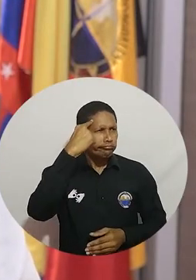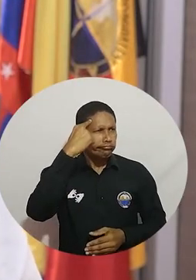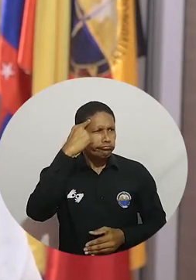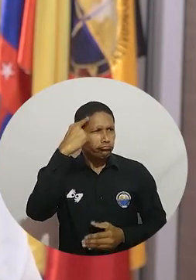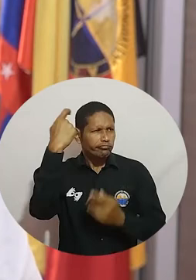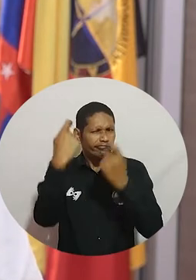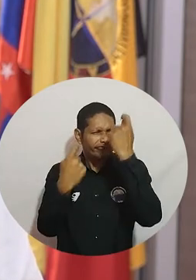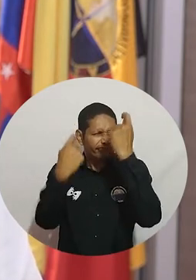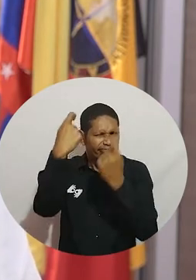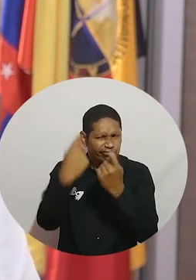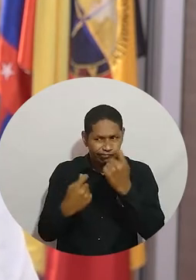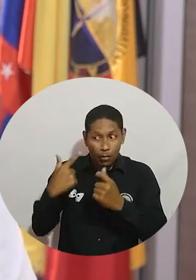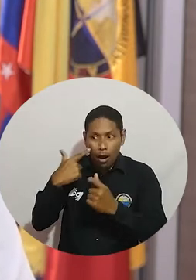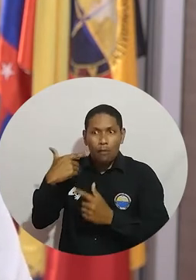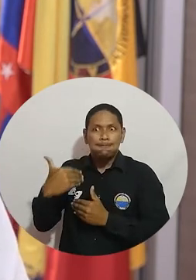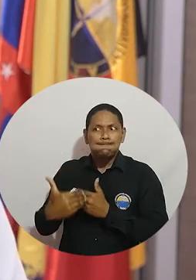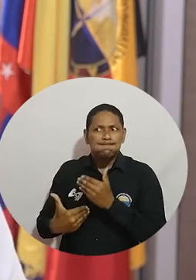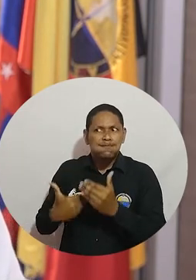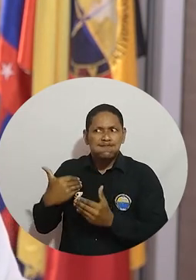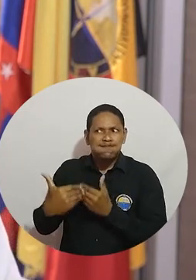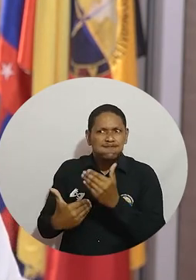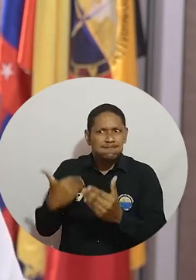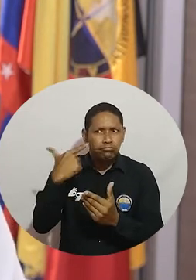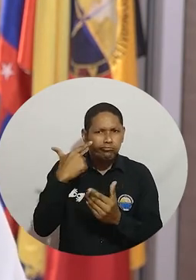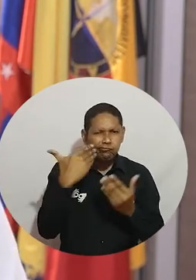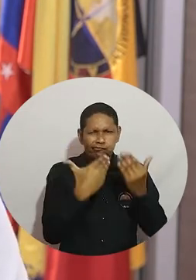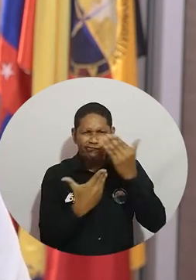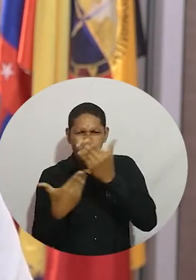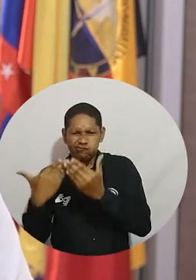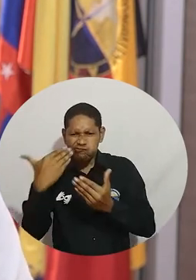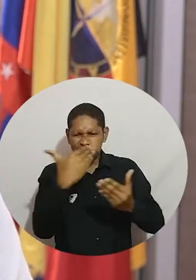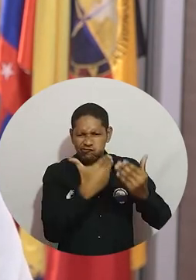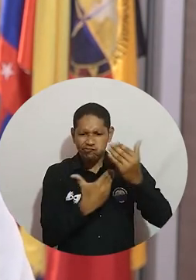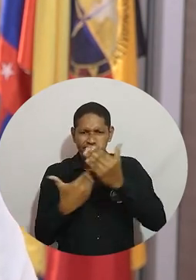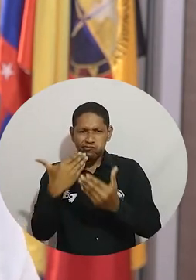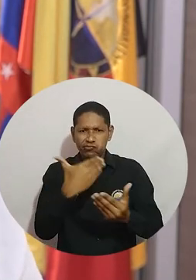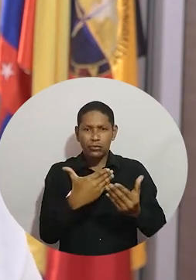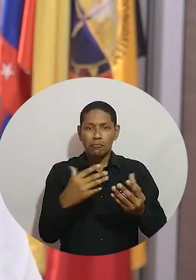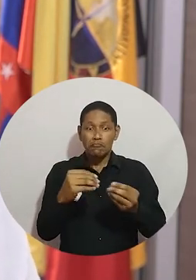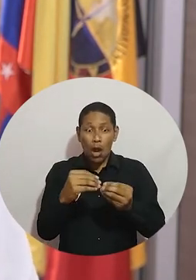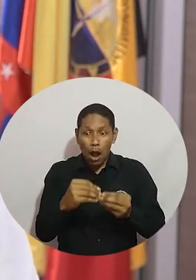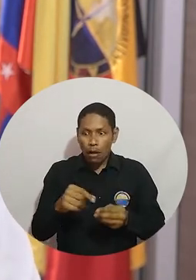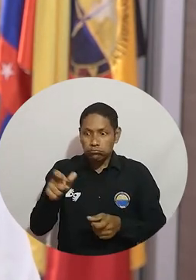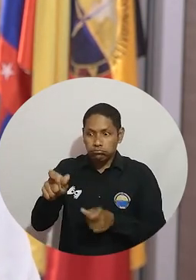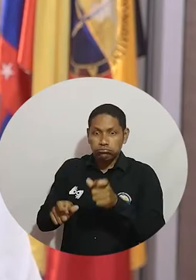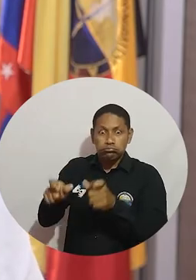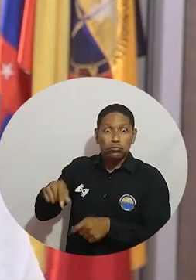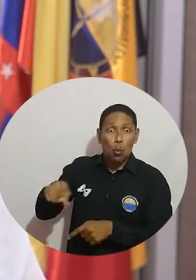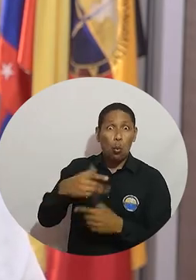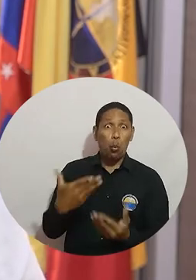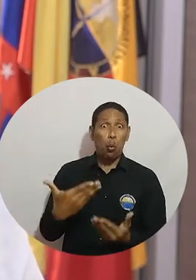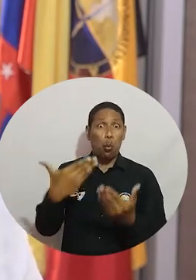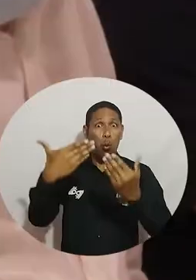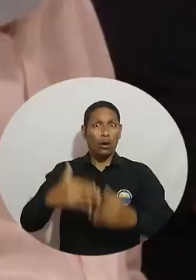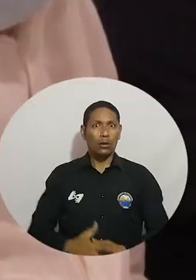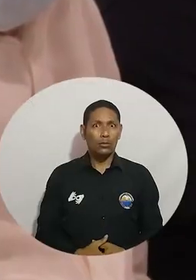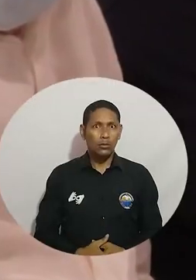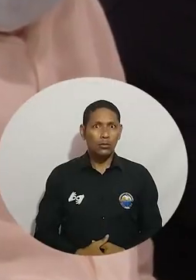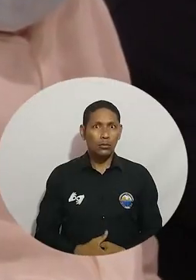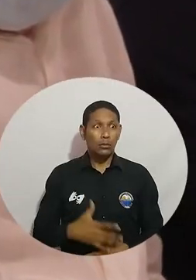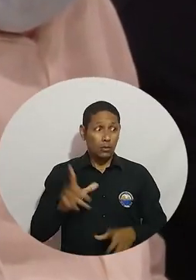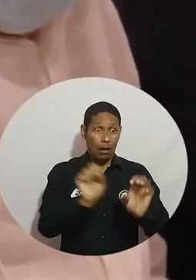pensamiento económico que se desarrolla a través de nuestros miembros correspondientes.